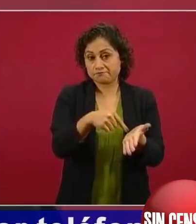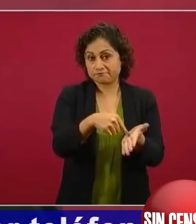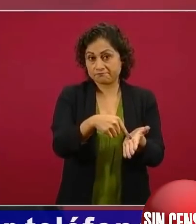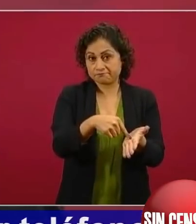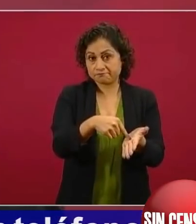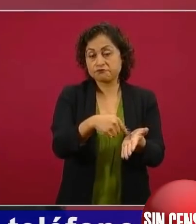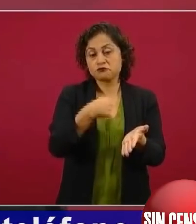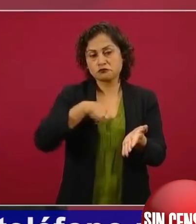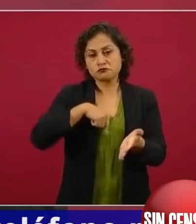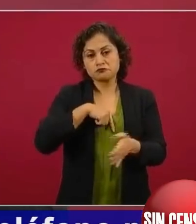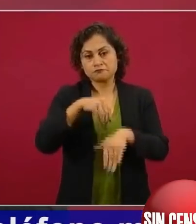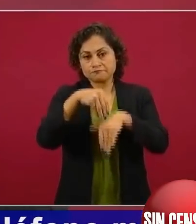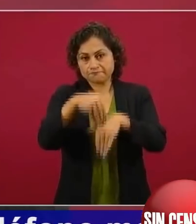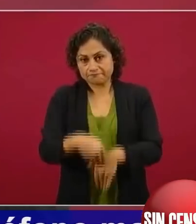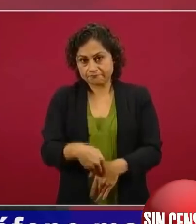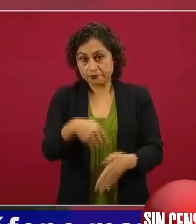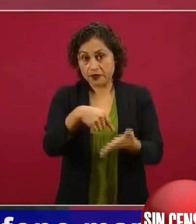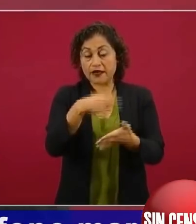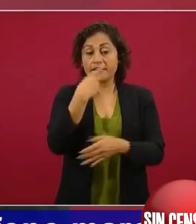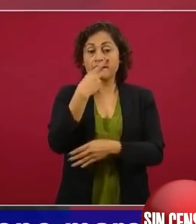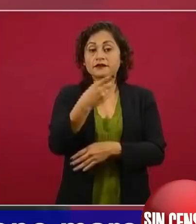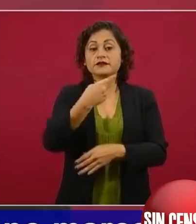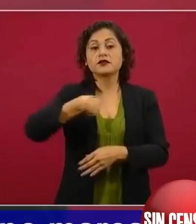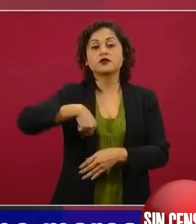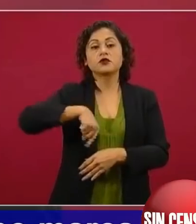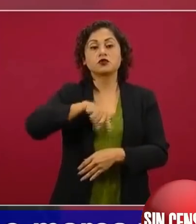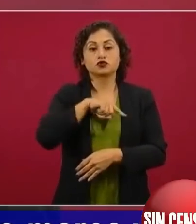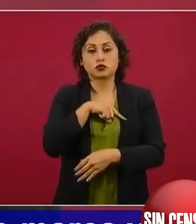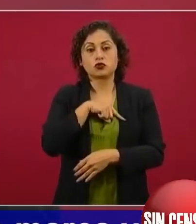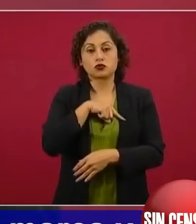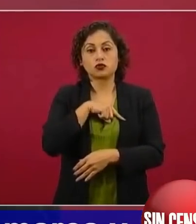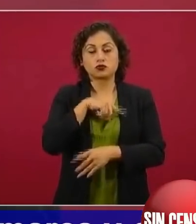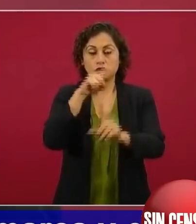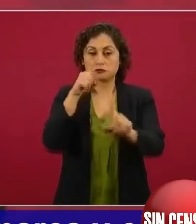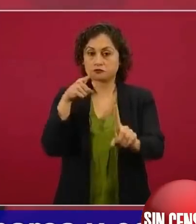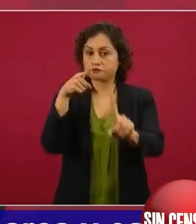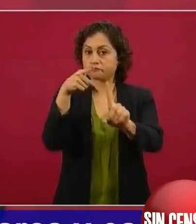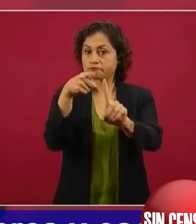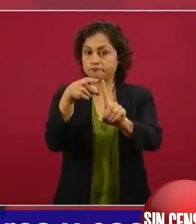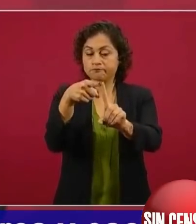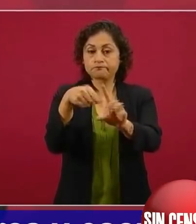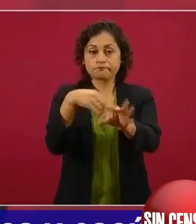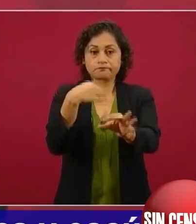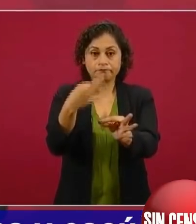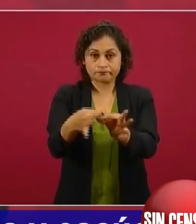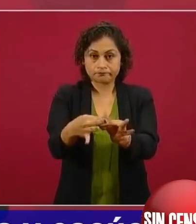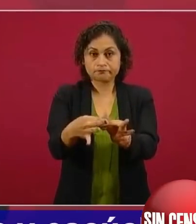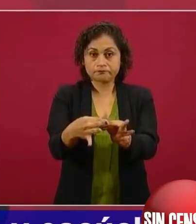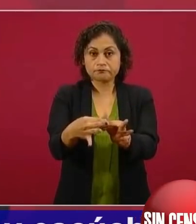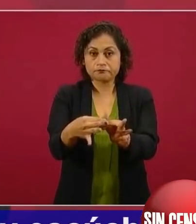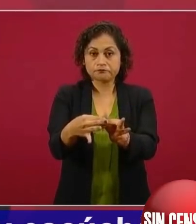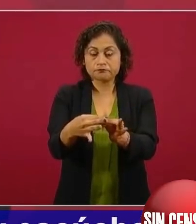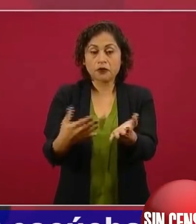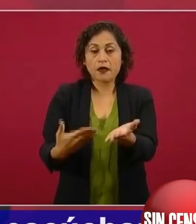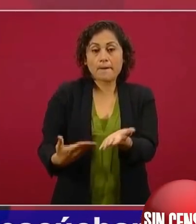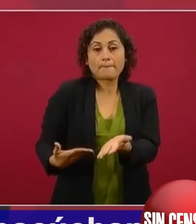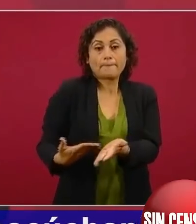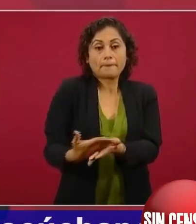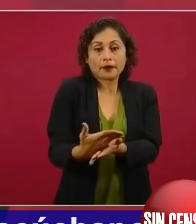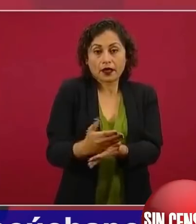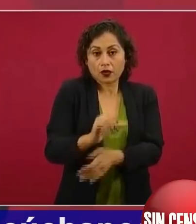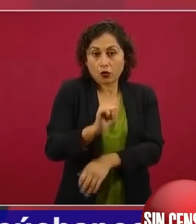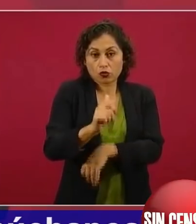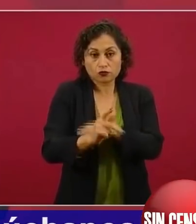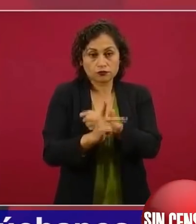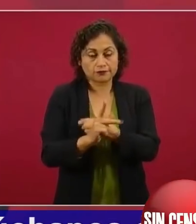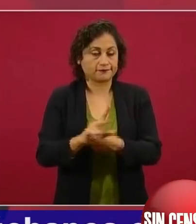Nosotros tenemos que aplicar los principios de no intervención